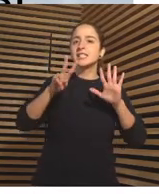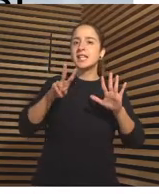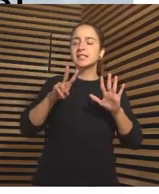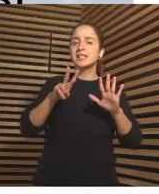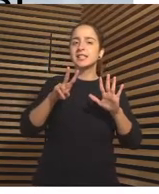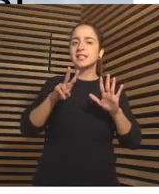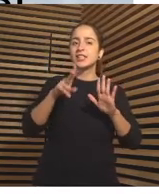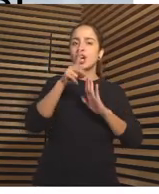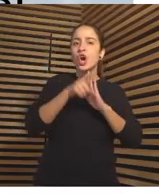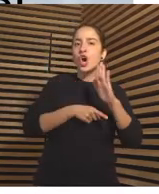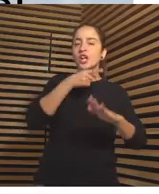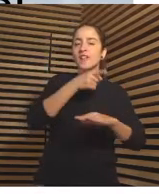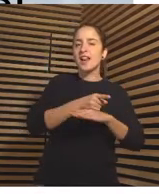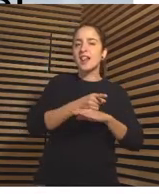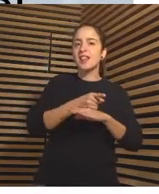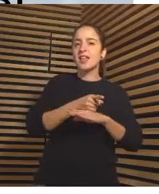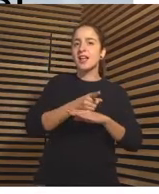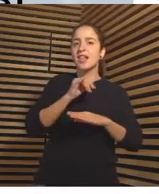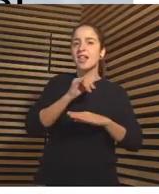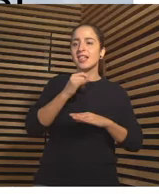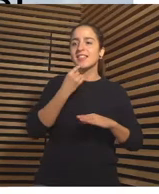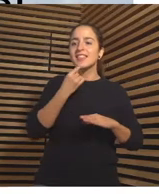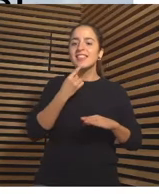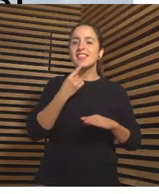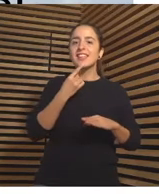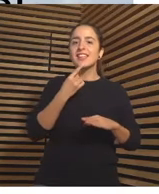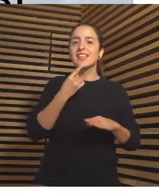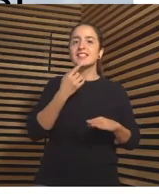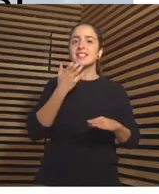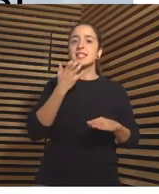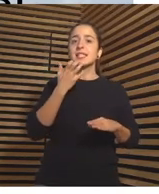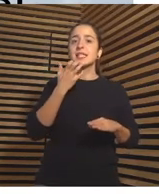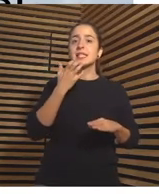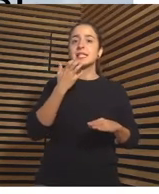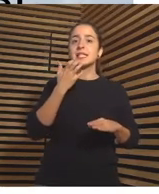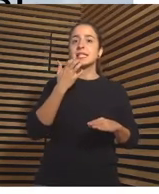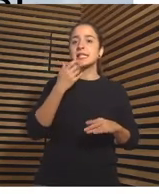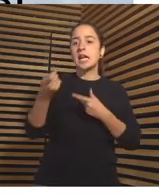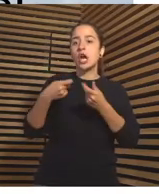y se restrinja que cualquier otro tipo de negocio pueda tener una instalación equivalente.